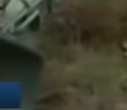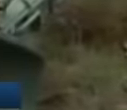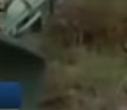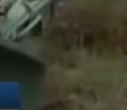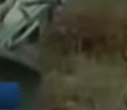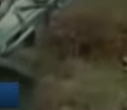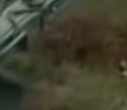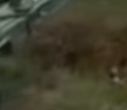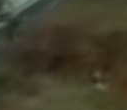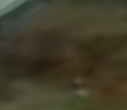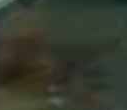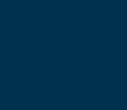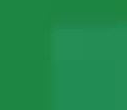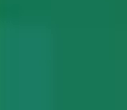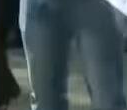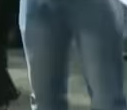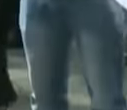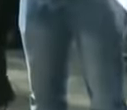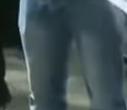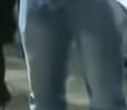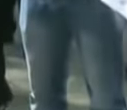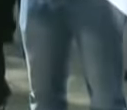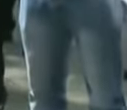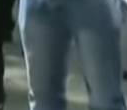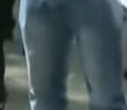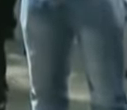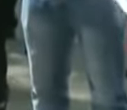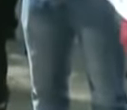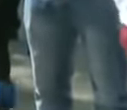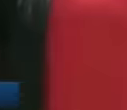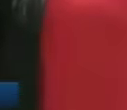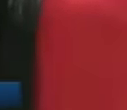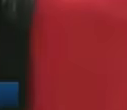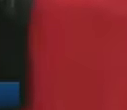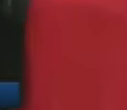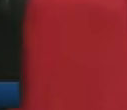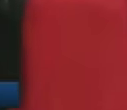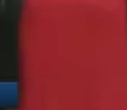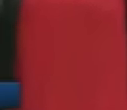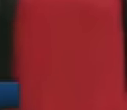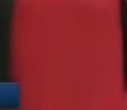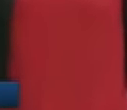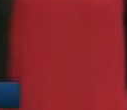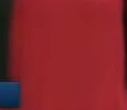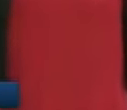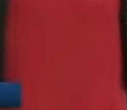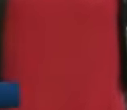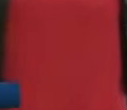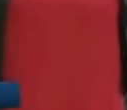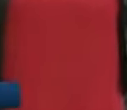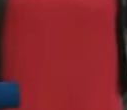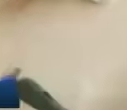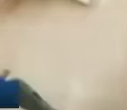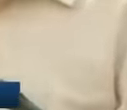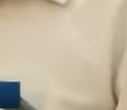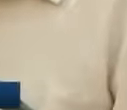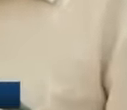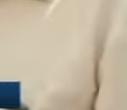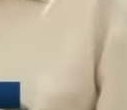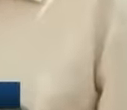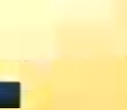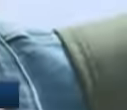de las fuerzas invasoras. ¡Queremos soluciones! Familiares de los ecuatorianos que se encuentran en Ucrania entregaron en